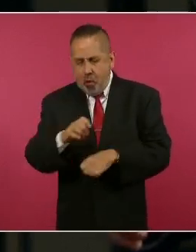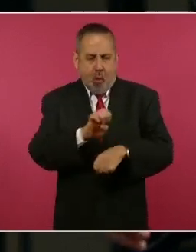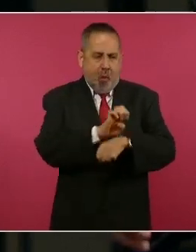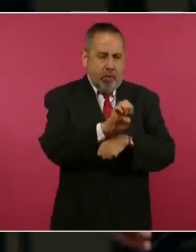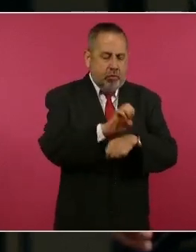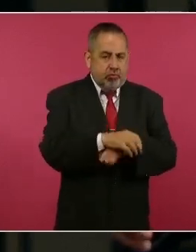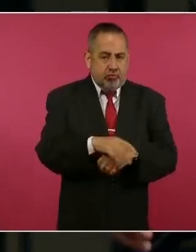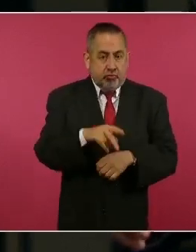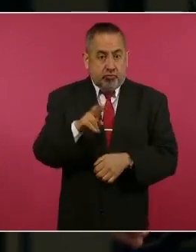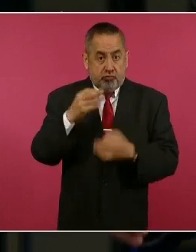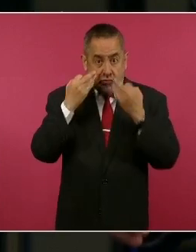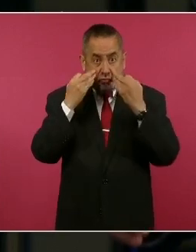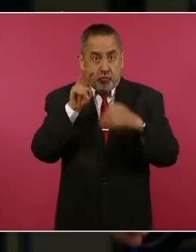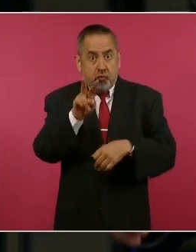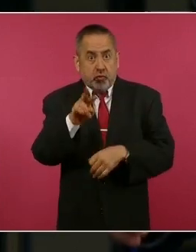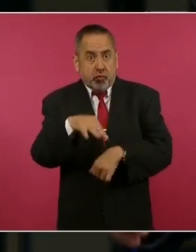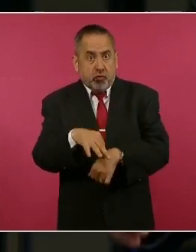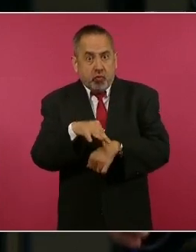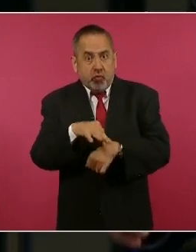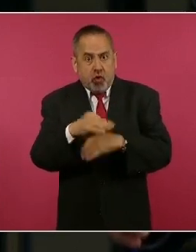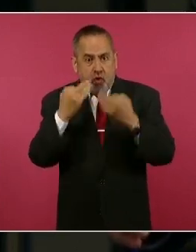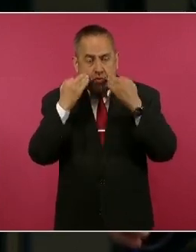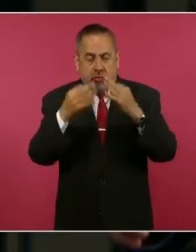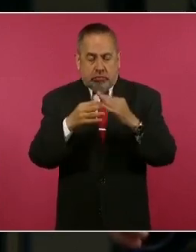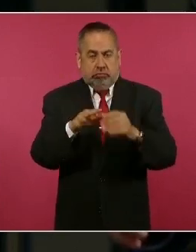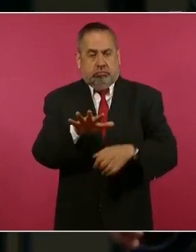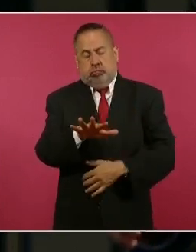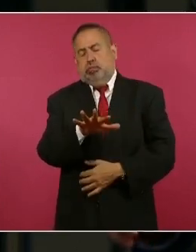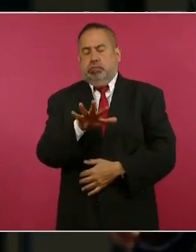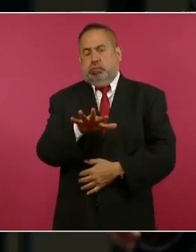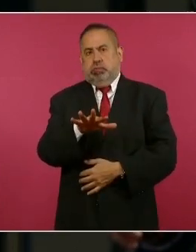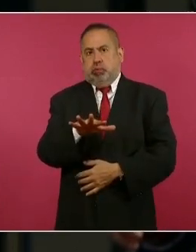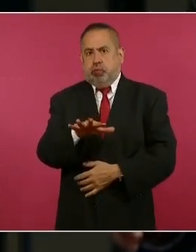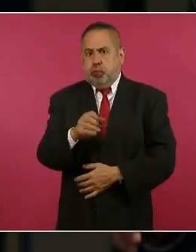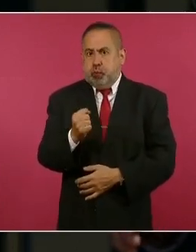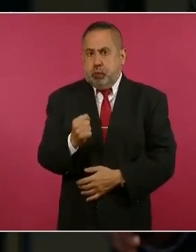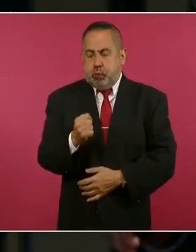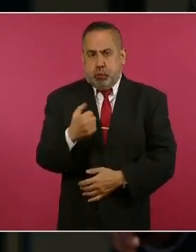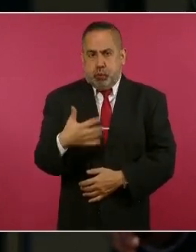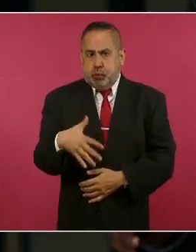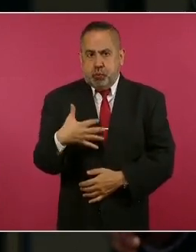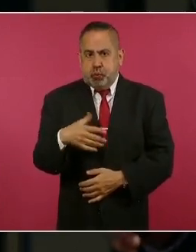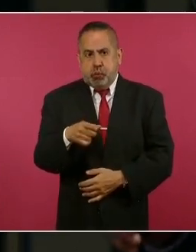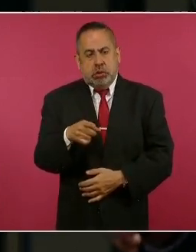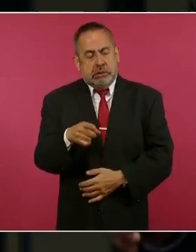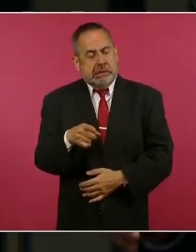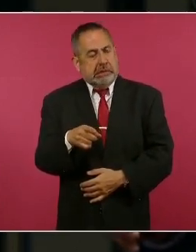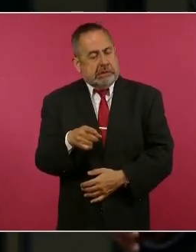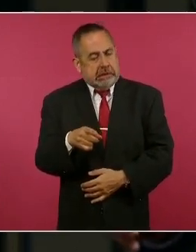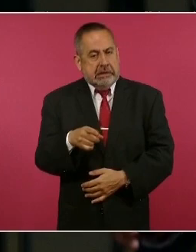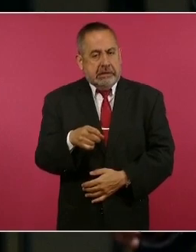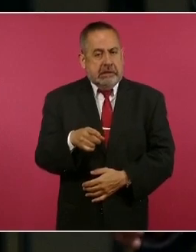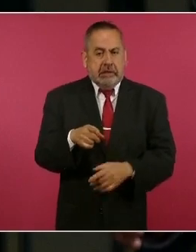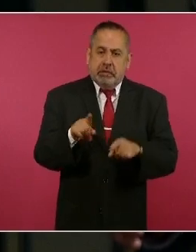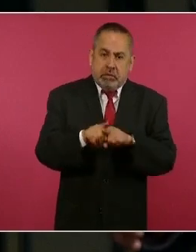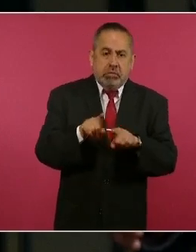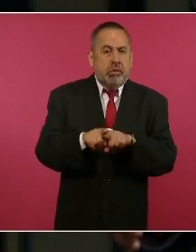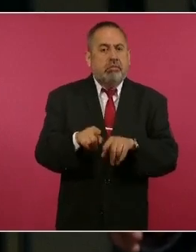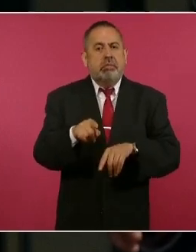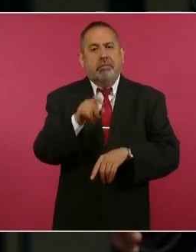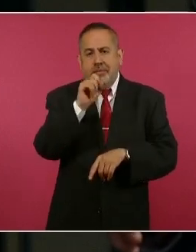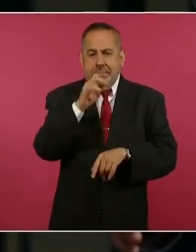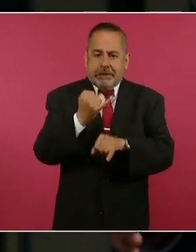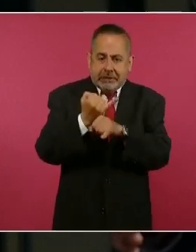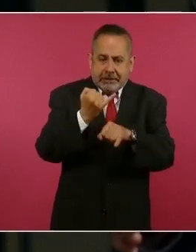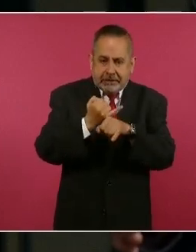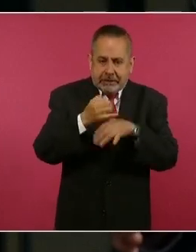los testimonios, realmente son muy, muy fuertes, muy duros. Y bueno, también las redes sociales pues